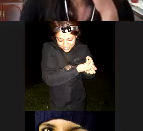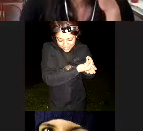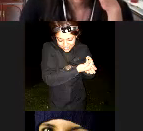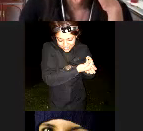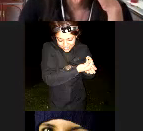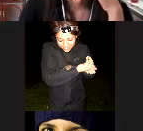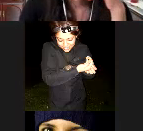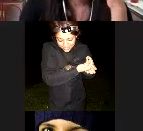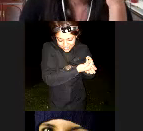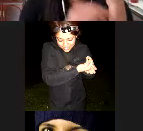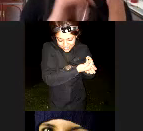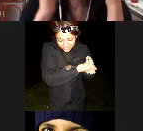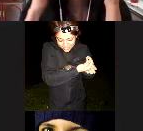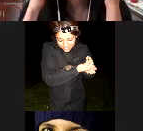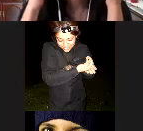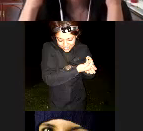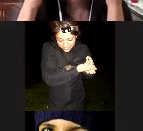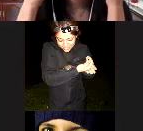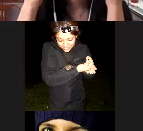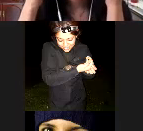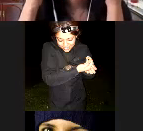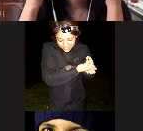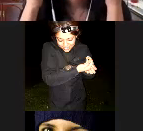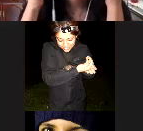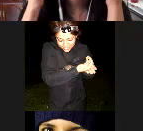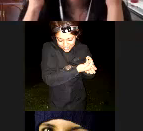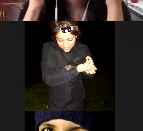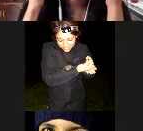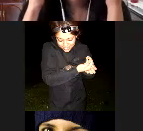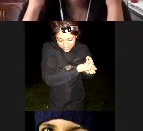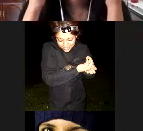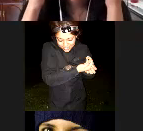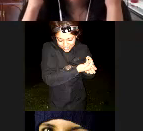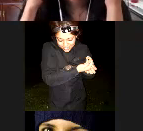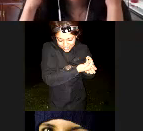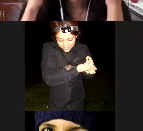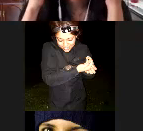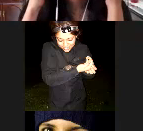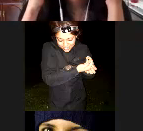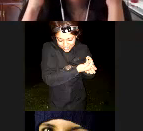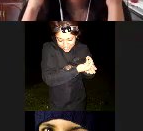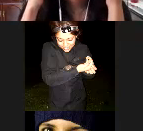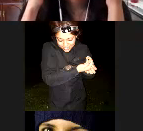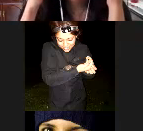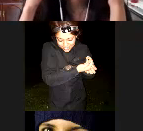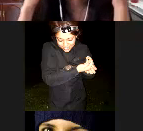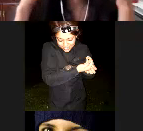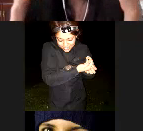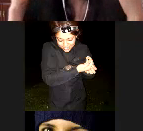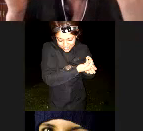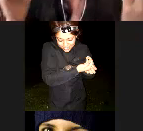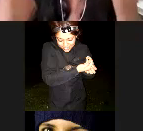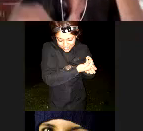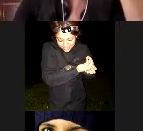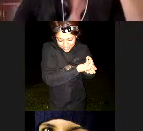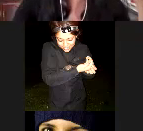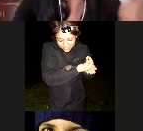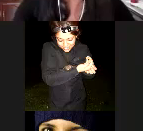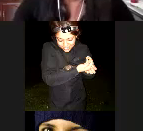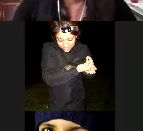a ver, si estamos hablando de la ciudad de Guatemala, del lago que está súper eutrófico,